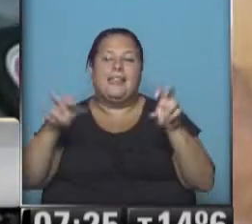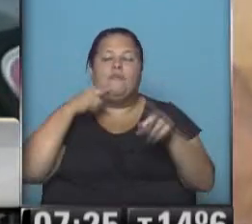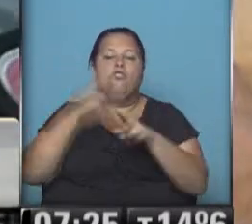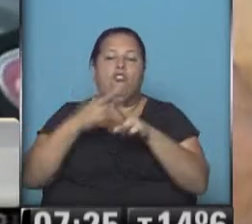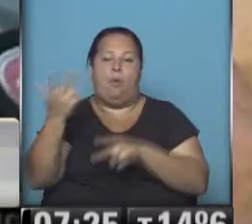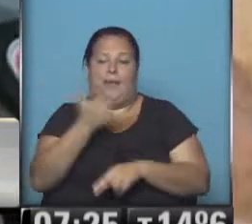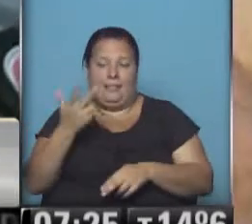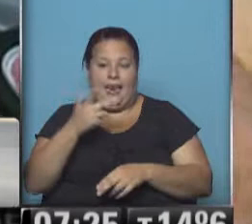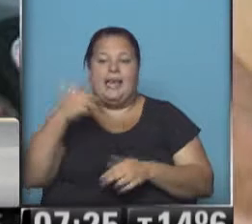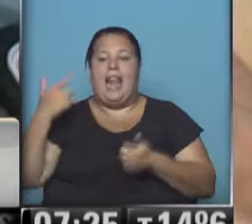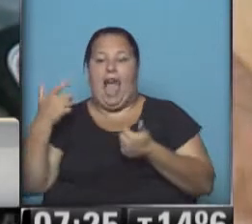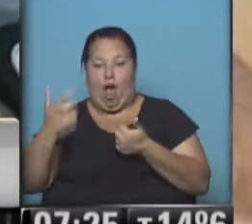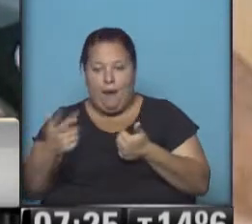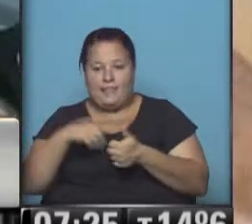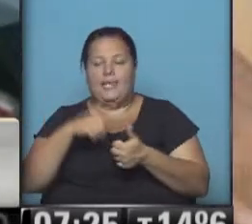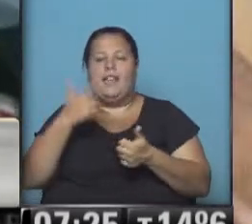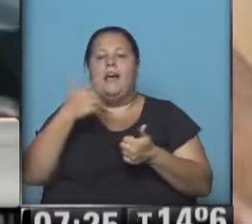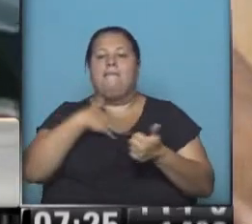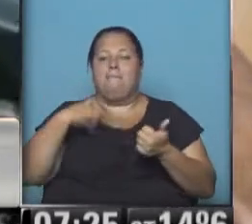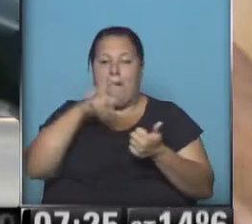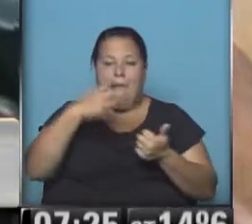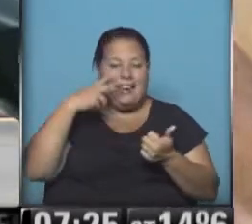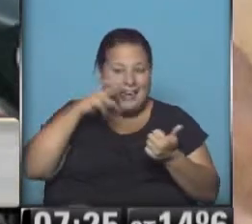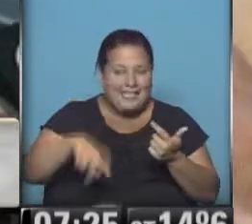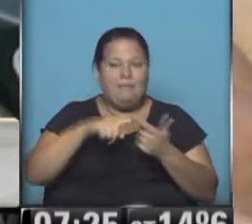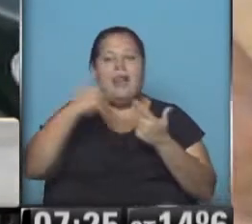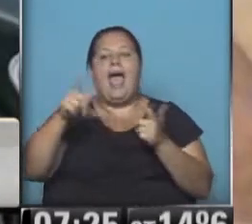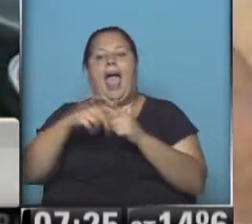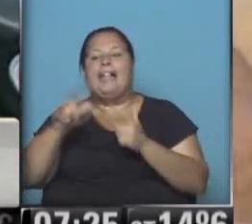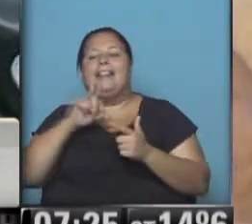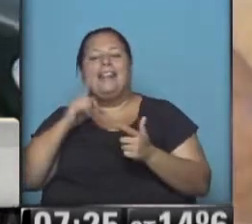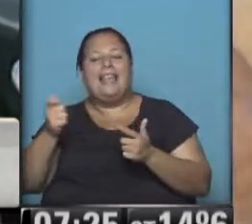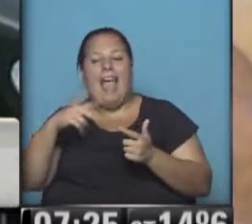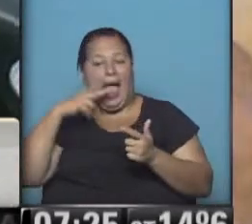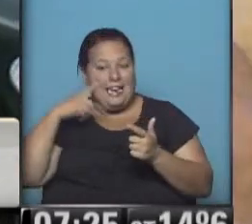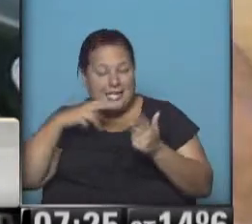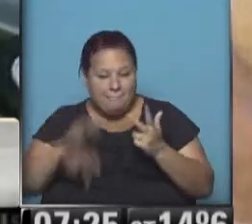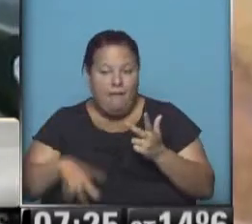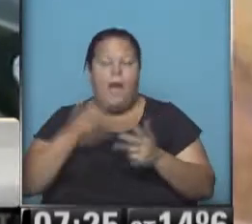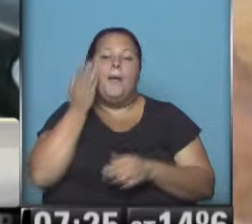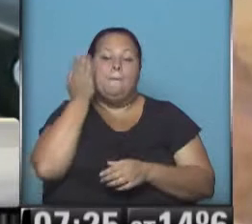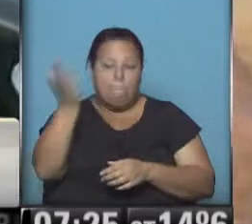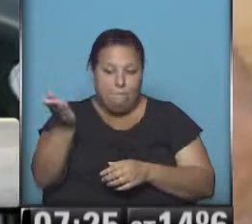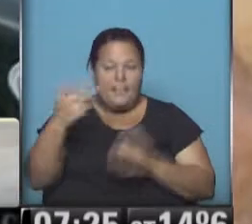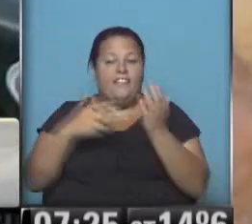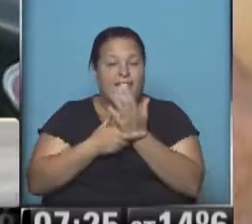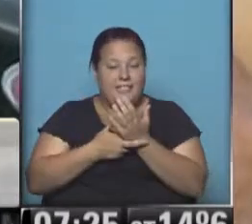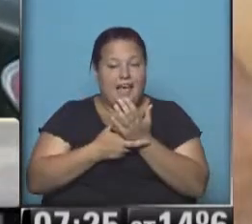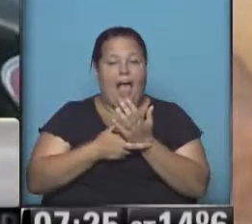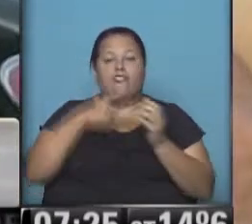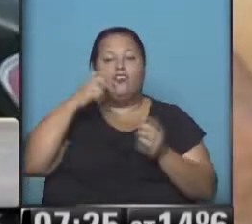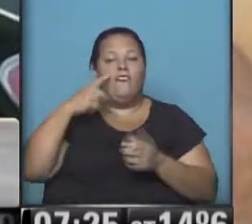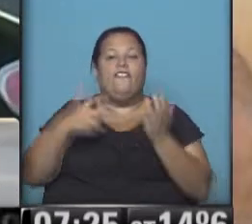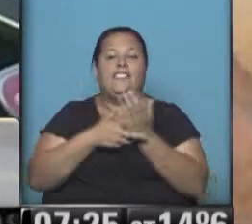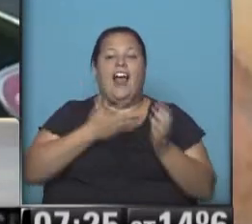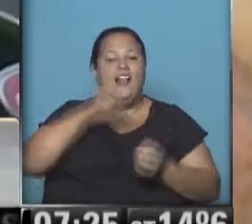nombre de los tres, de Lago Marcino, de Sara Garfunkel, de Niemann y de Sandra Niemann, ha solicitado el fiscal Sony a la